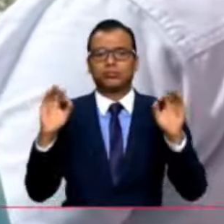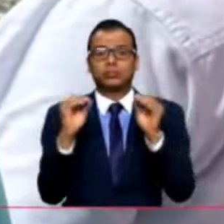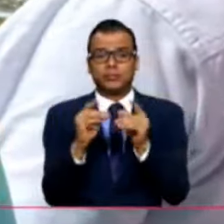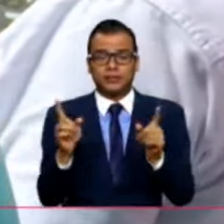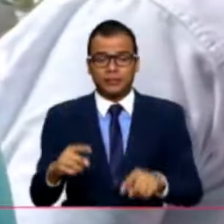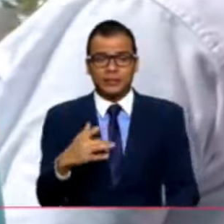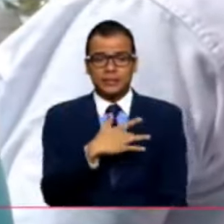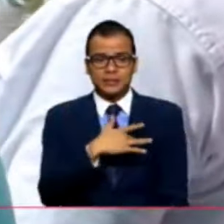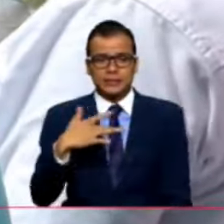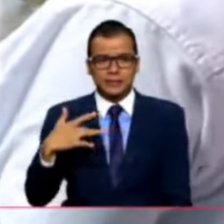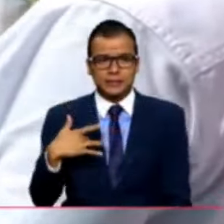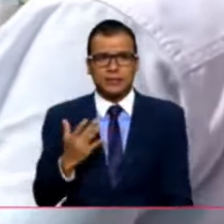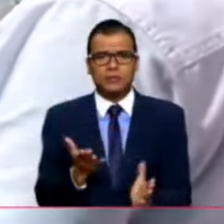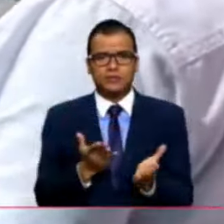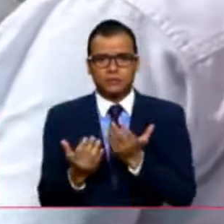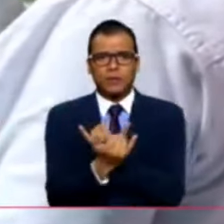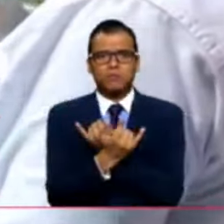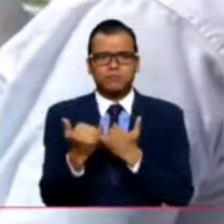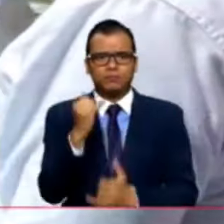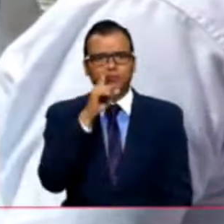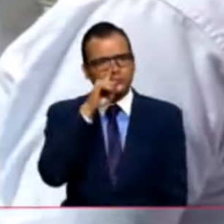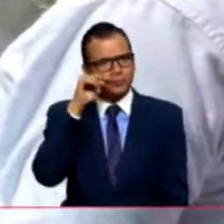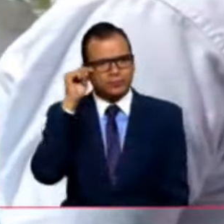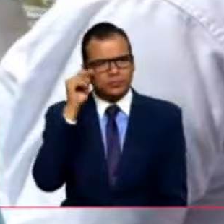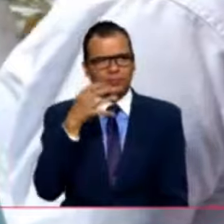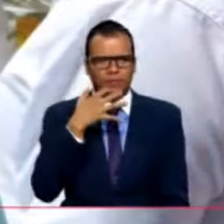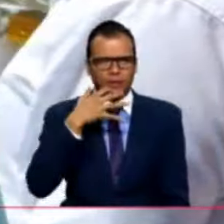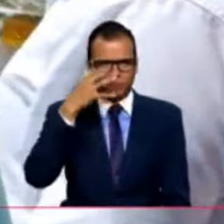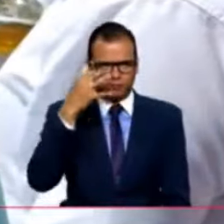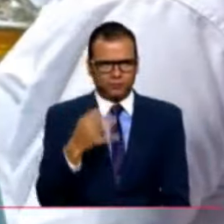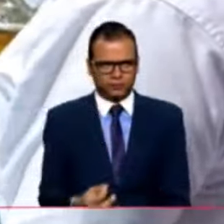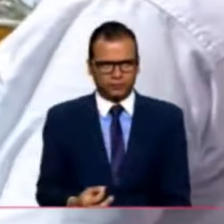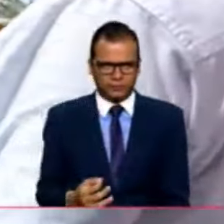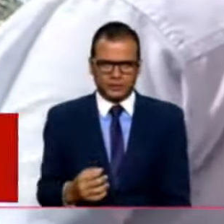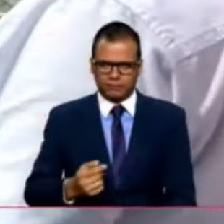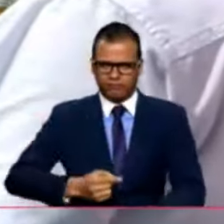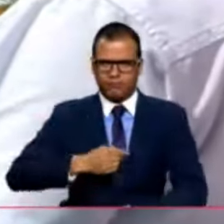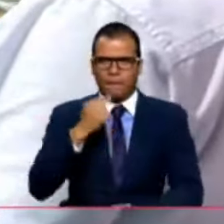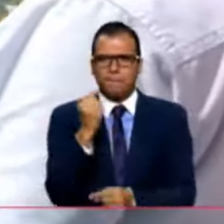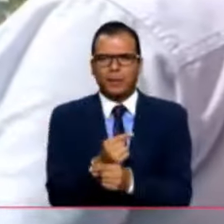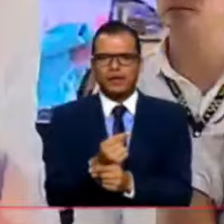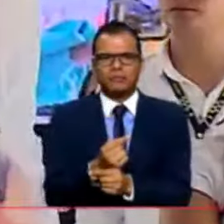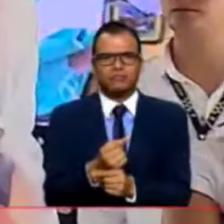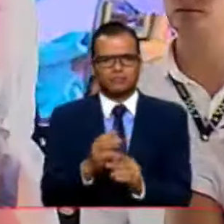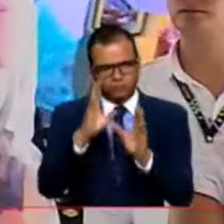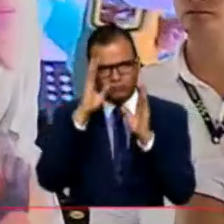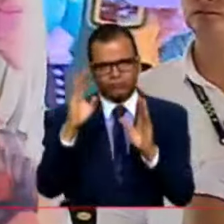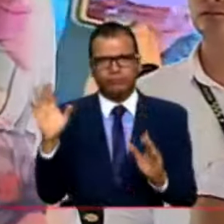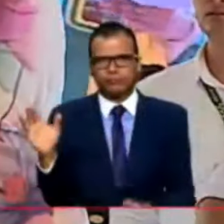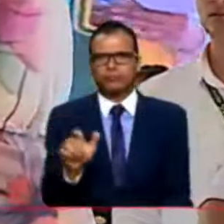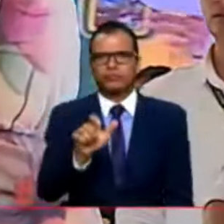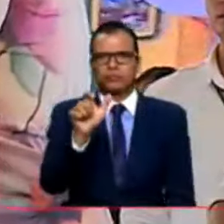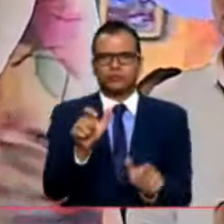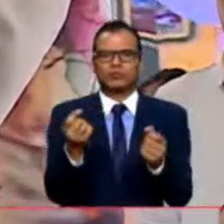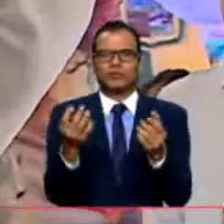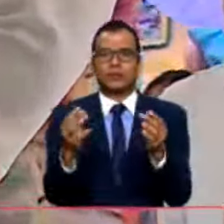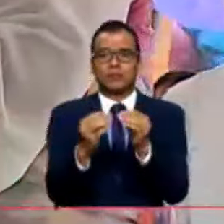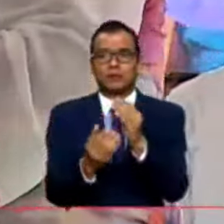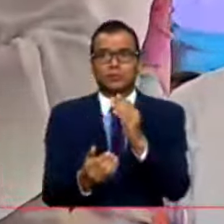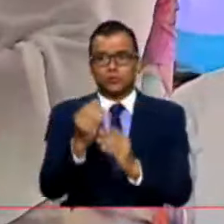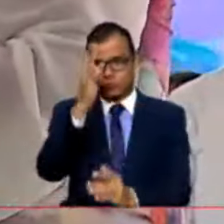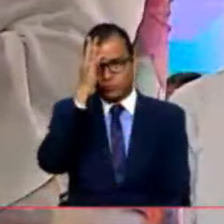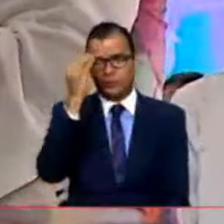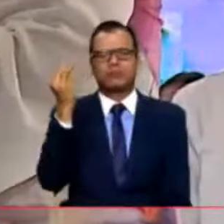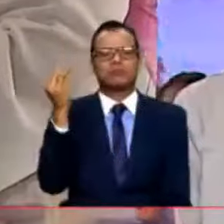de salud en todo Candelaria realmente se pueda sentir cómo llegaron y hacer nuestro nuevo hospital. Tenemos un